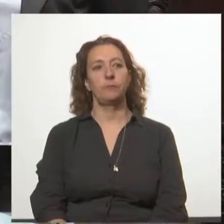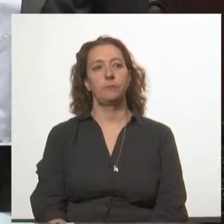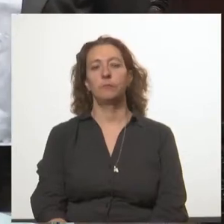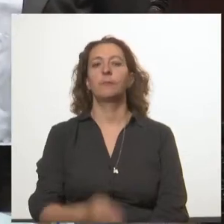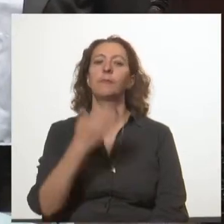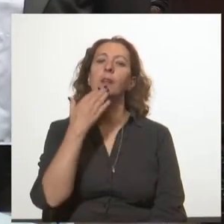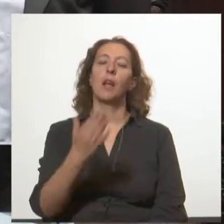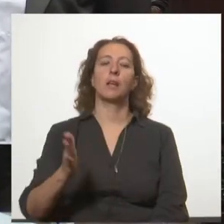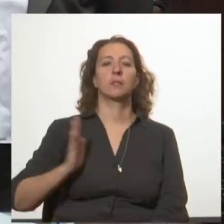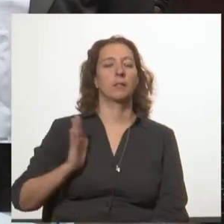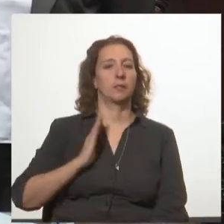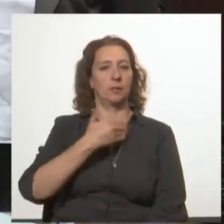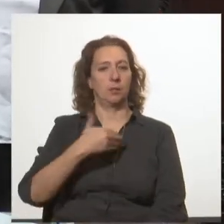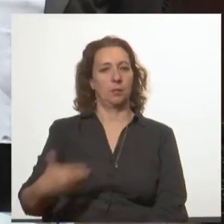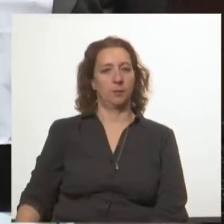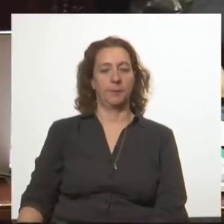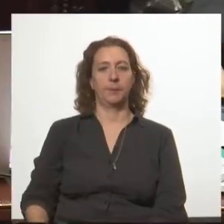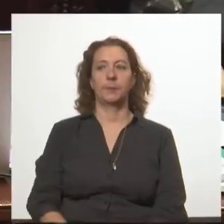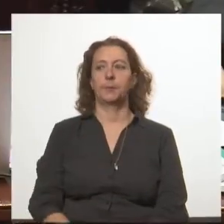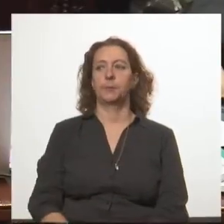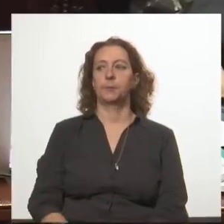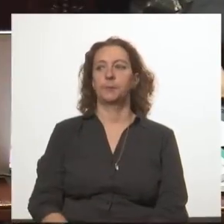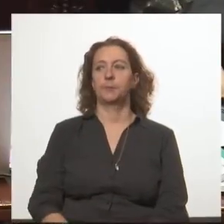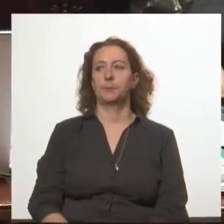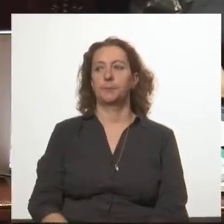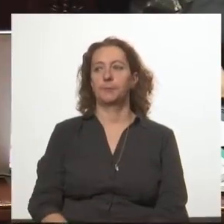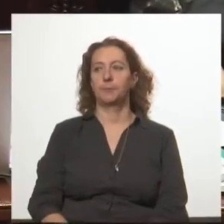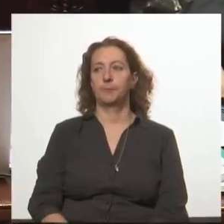gracias señora presidenta presidenta